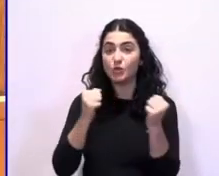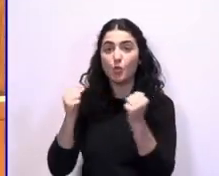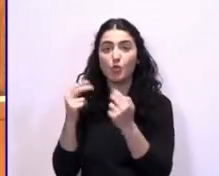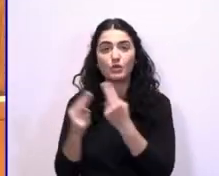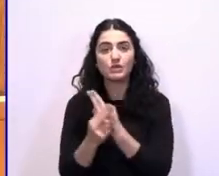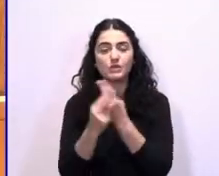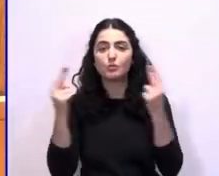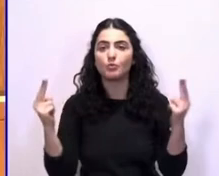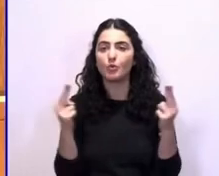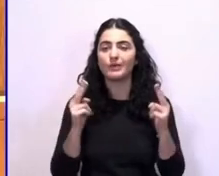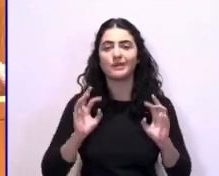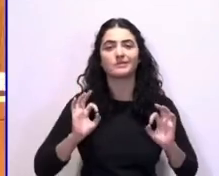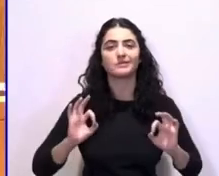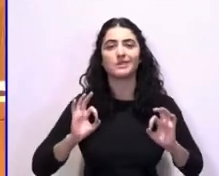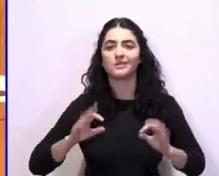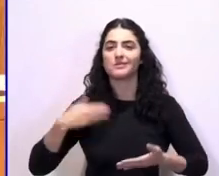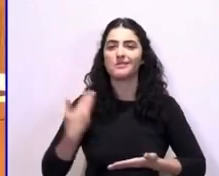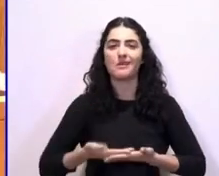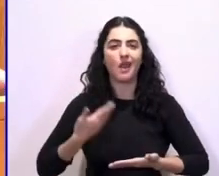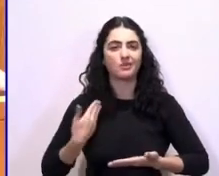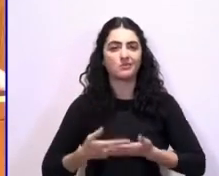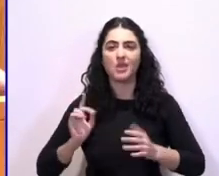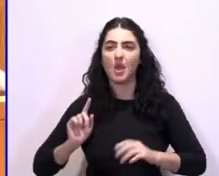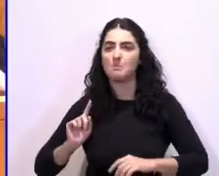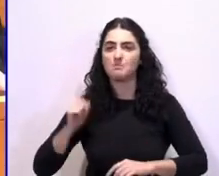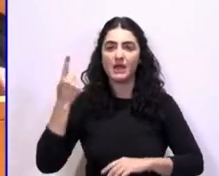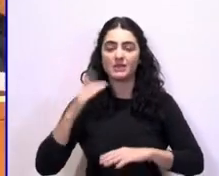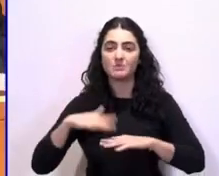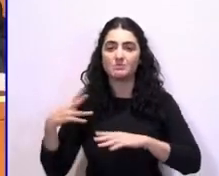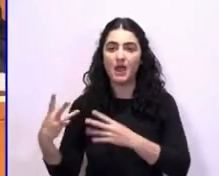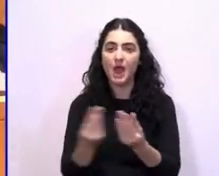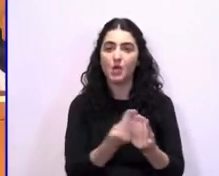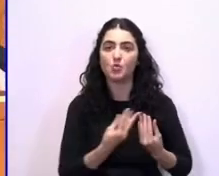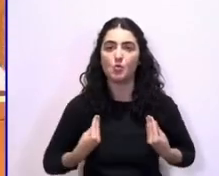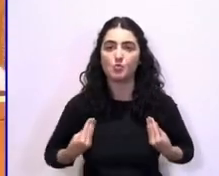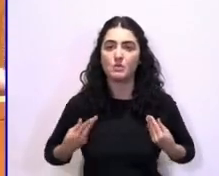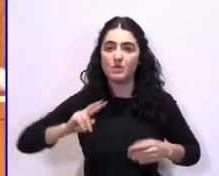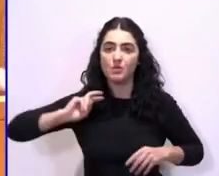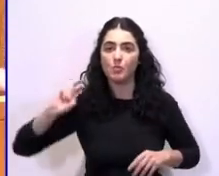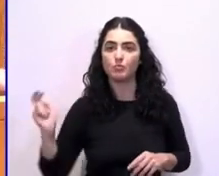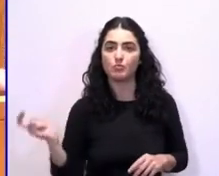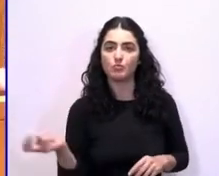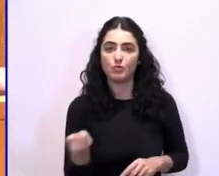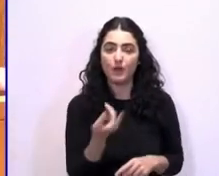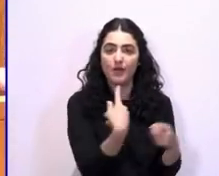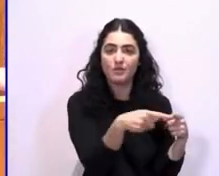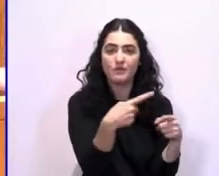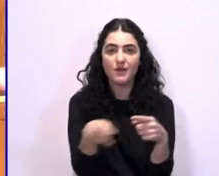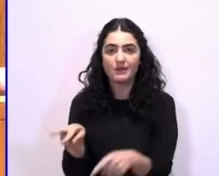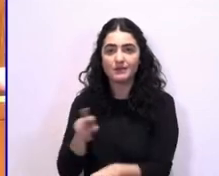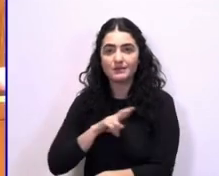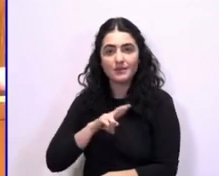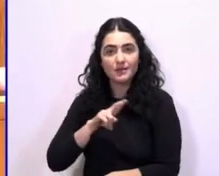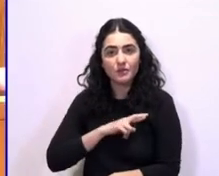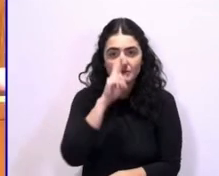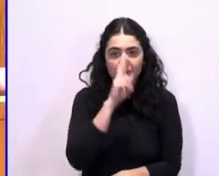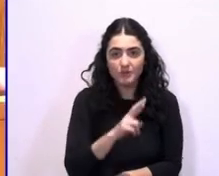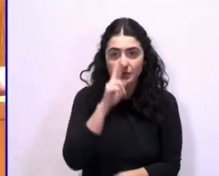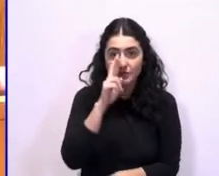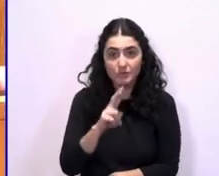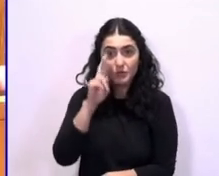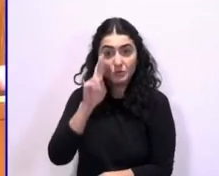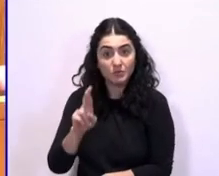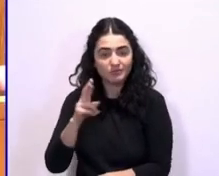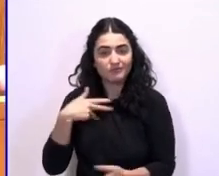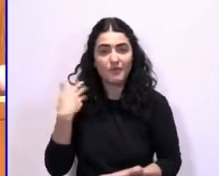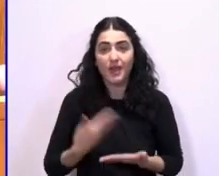mayor garantía para una convivencia plural y respetuosa con las distintas confesiones religiosas. La garantía de que